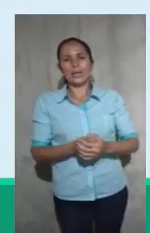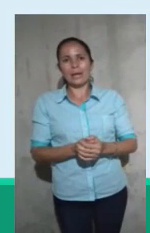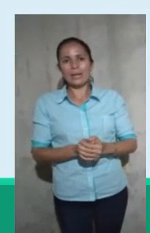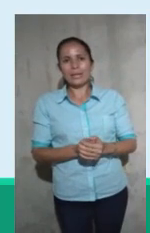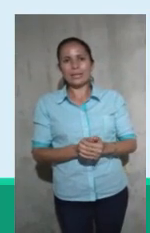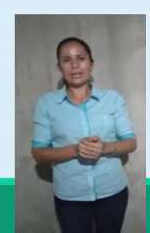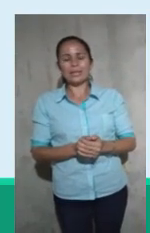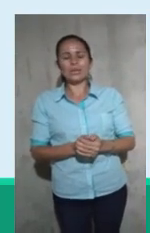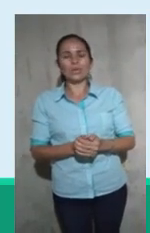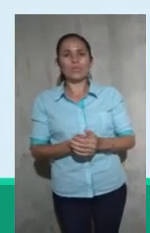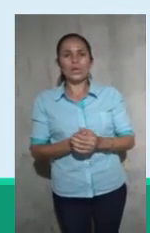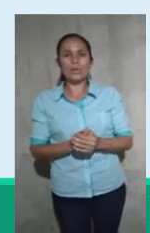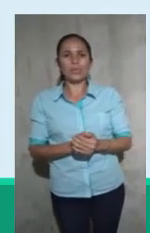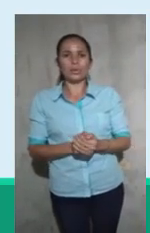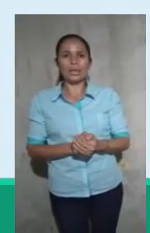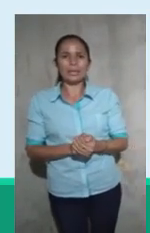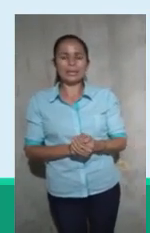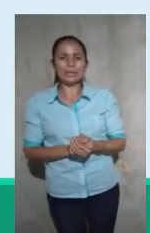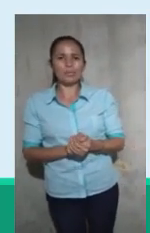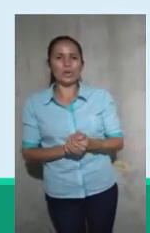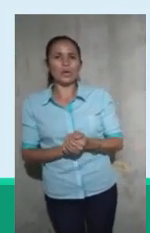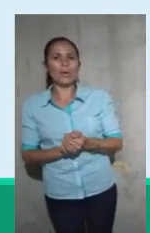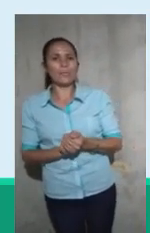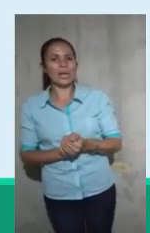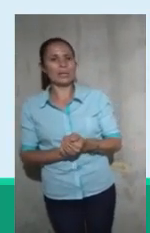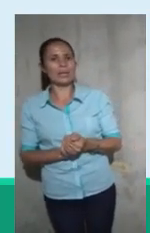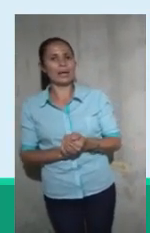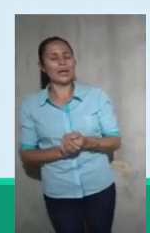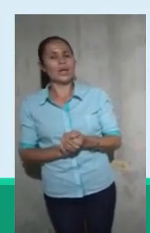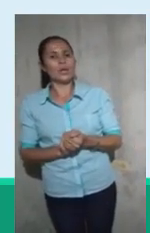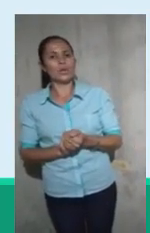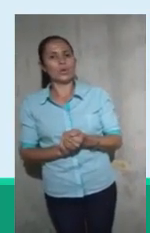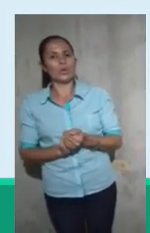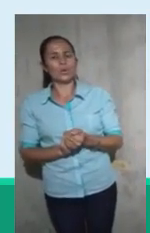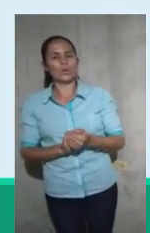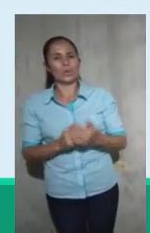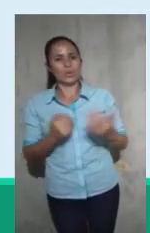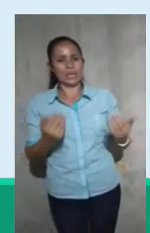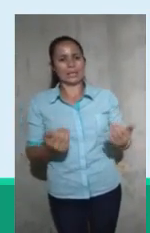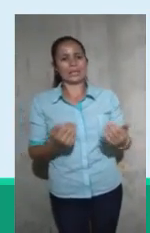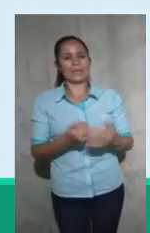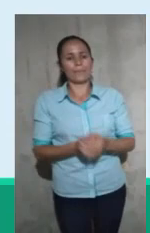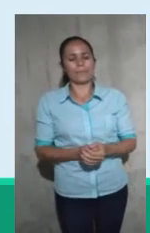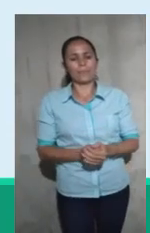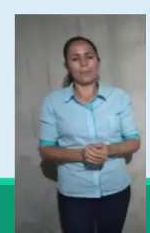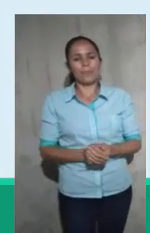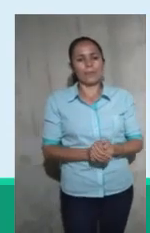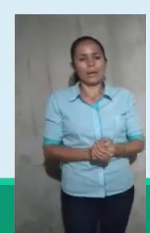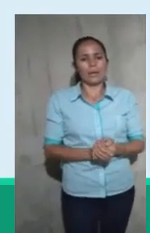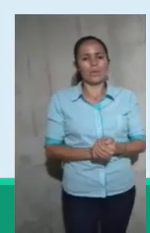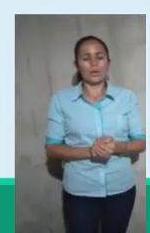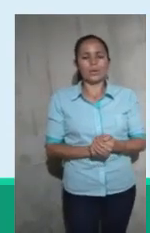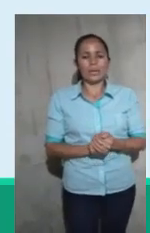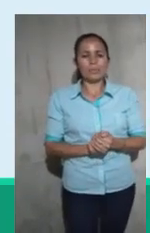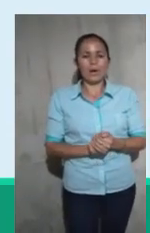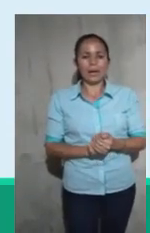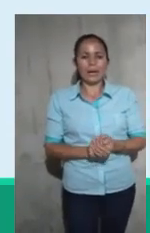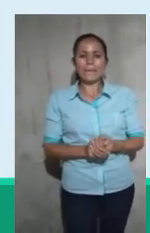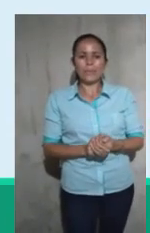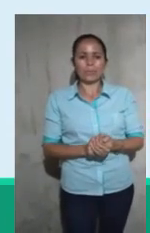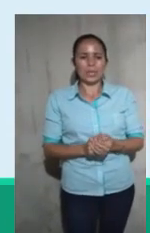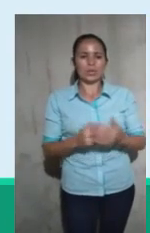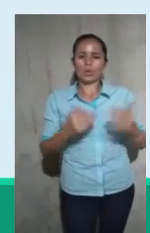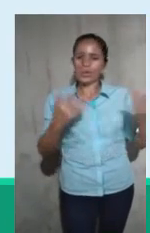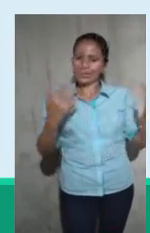nuestras cualidades y son muy importantes ponerlos en práctica todos los días. Luego tenemos